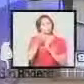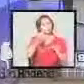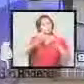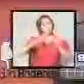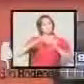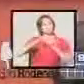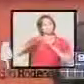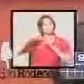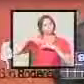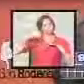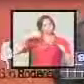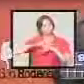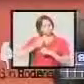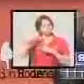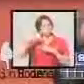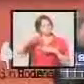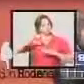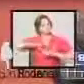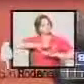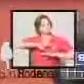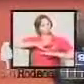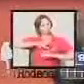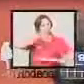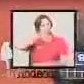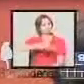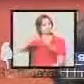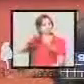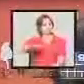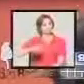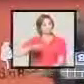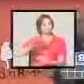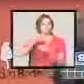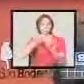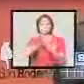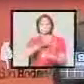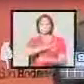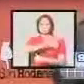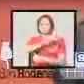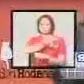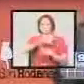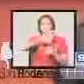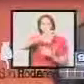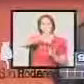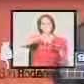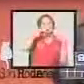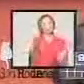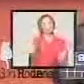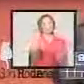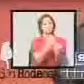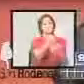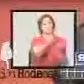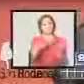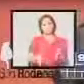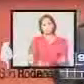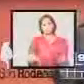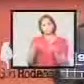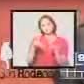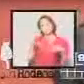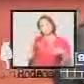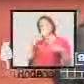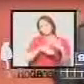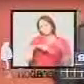fue creado para satisfacer las necesidades y llevar bienestar a la familia costarricense. Y una gran parte